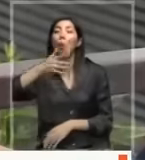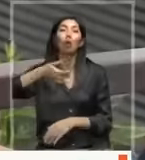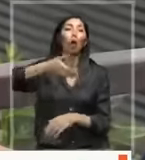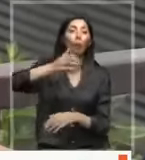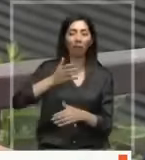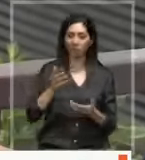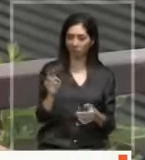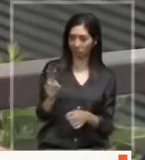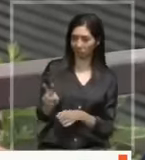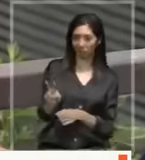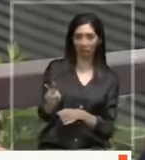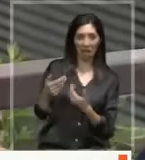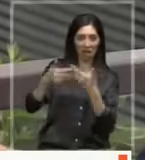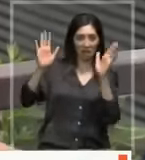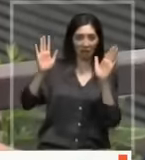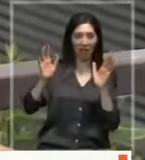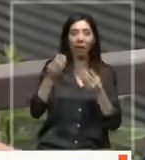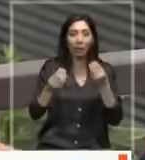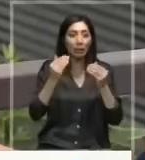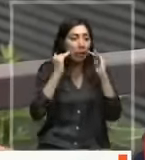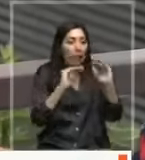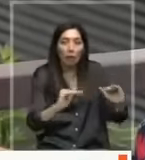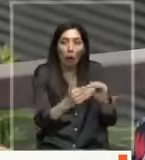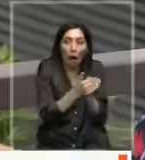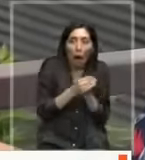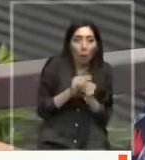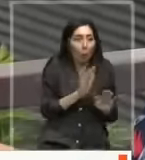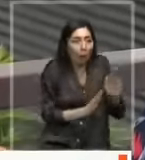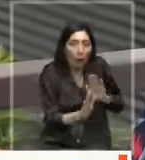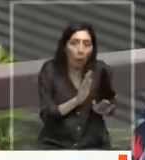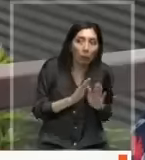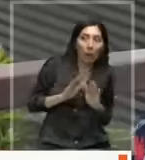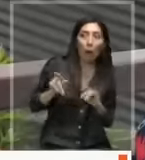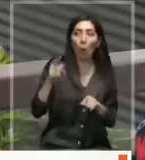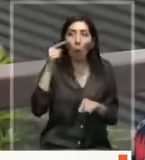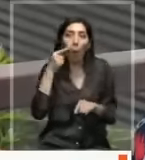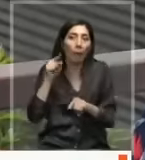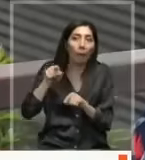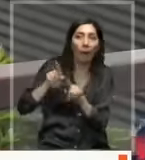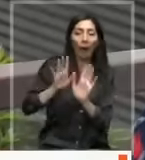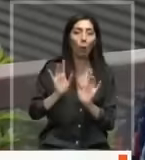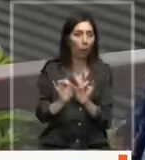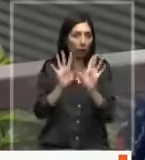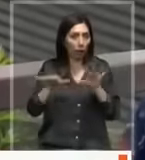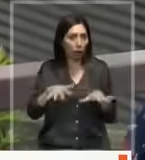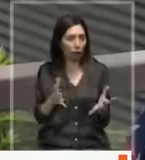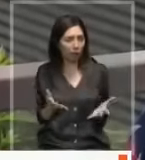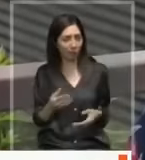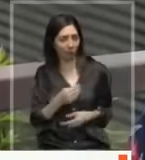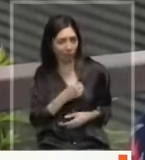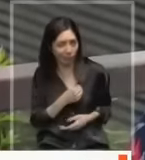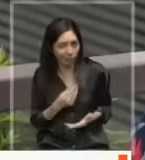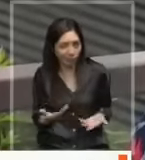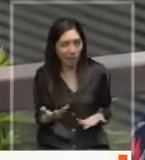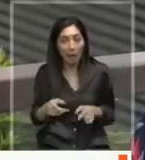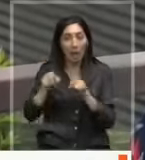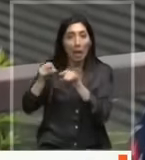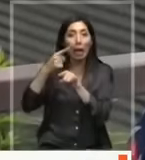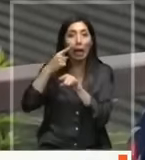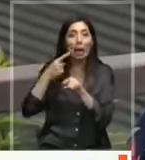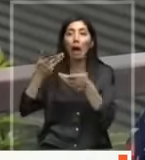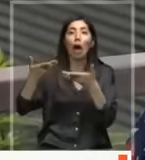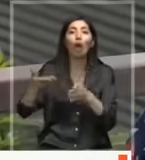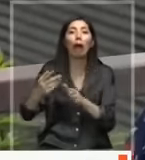vamos a tener que hacer? ¿Andar con los niños resguardados, escondidos? ¿Por qué? Porque puede pasar cualquier cosa. Lamentablemente él ahora es